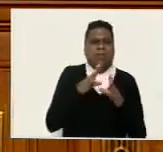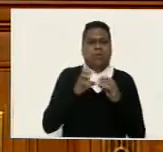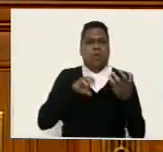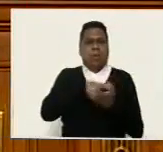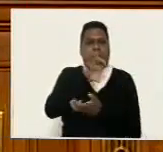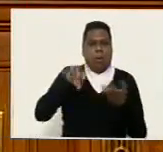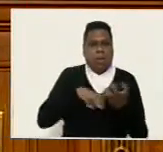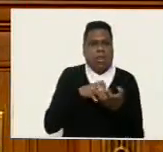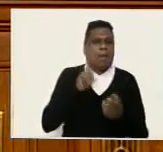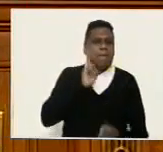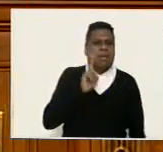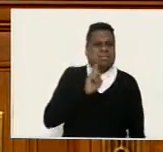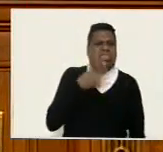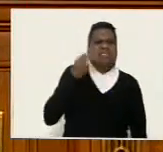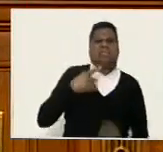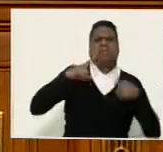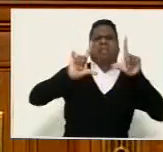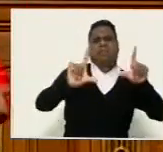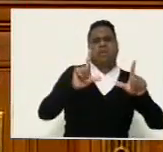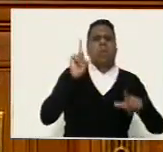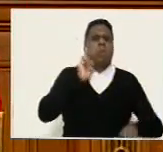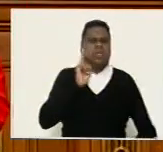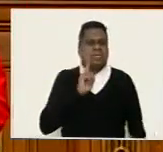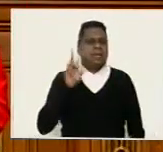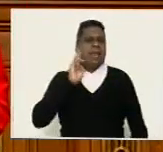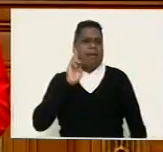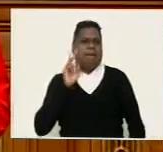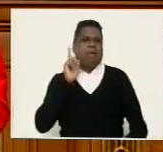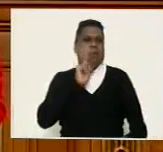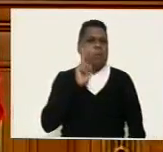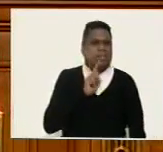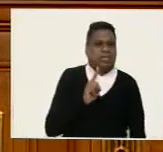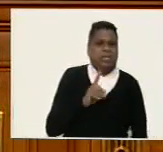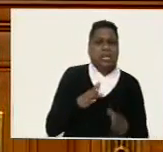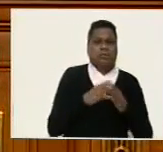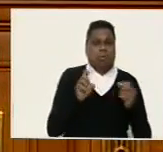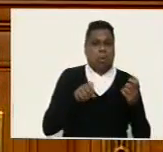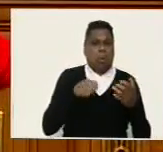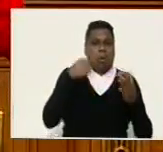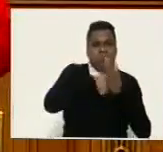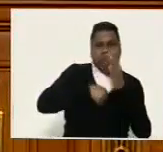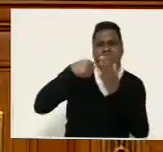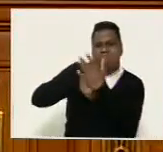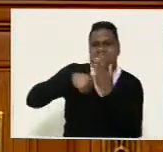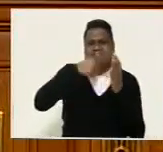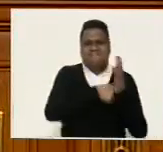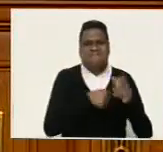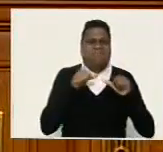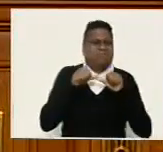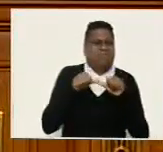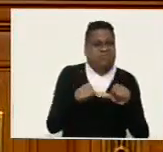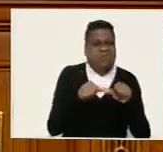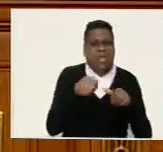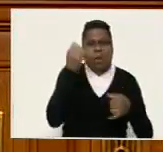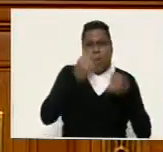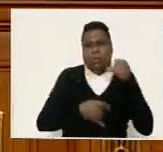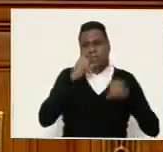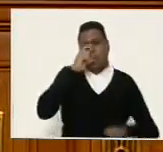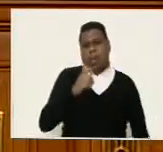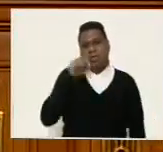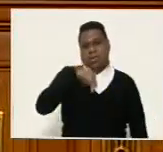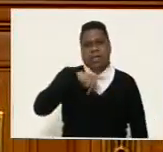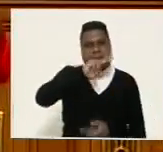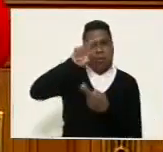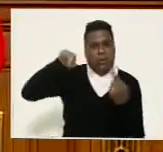de nuestro pueblo, quiénes nos han establecido y quiénes nos han colocado en un escenario de guerra permanente y constante en los últimos años de